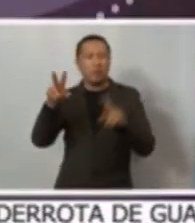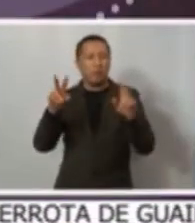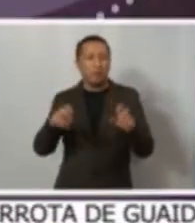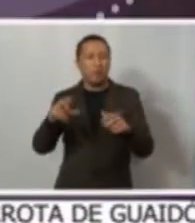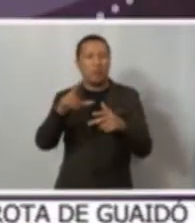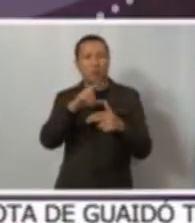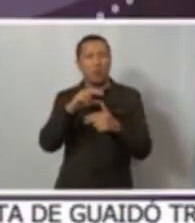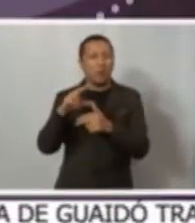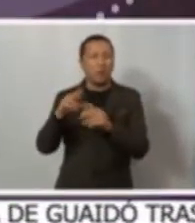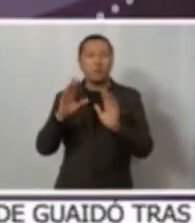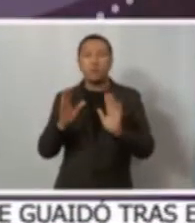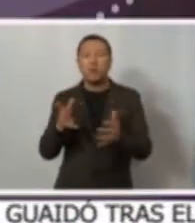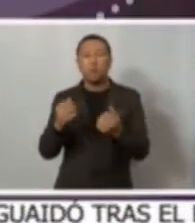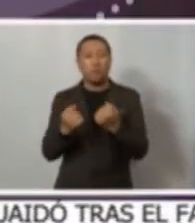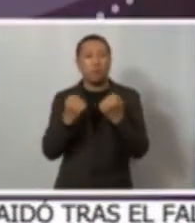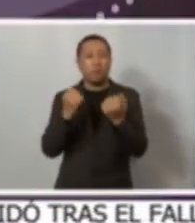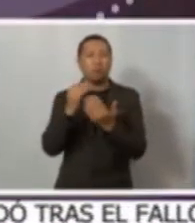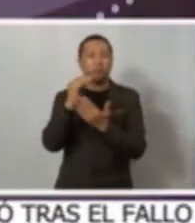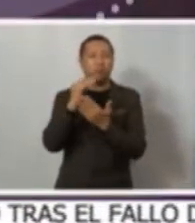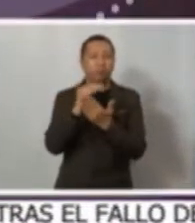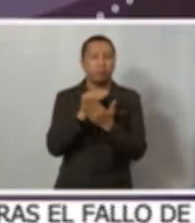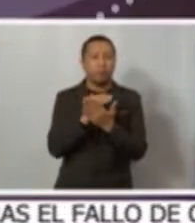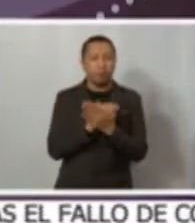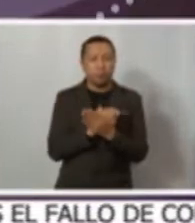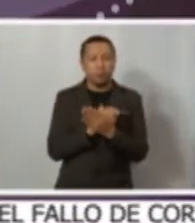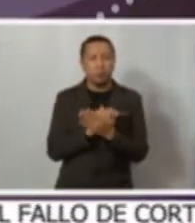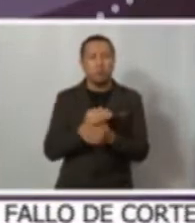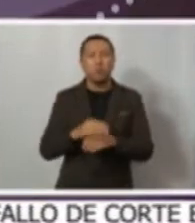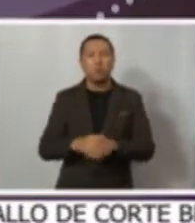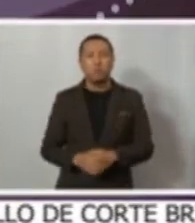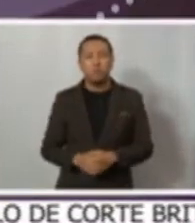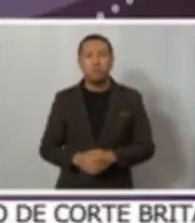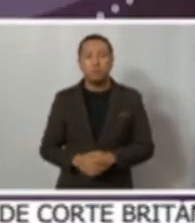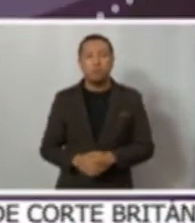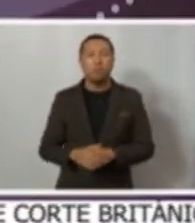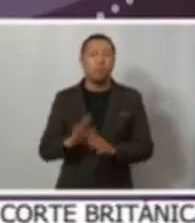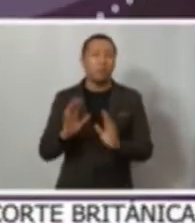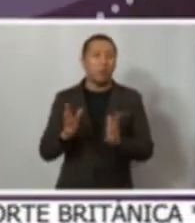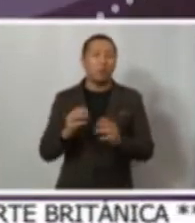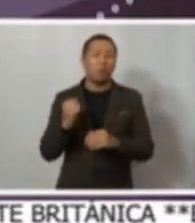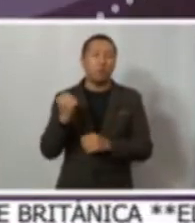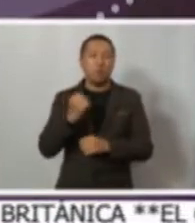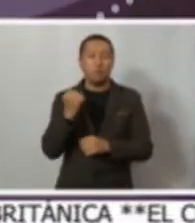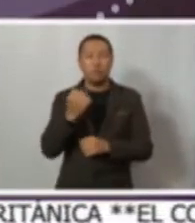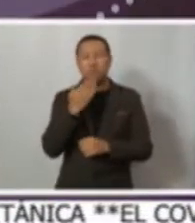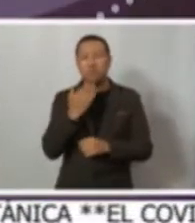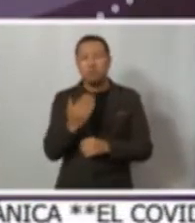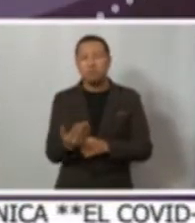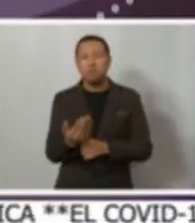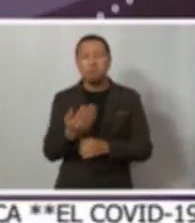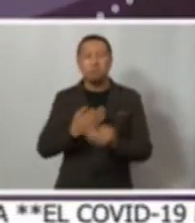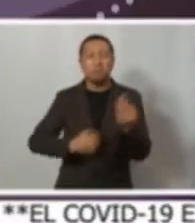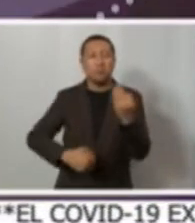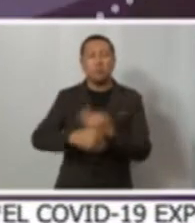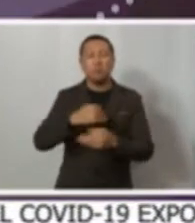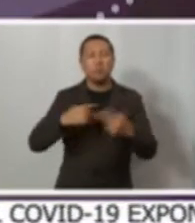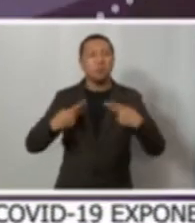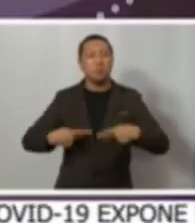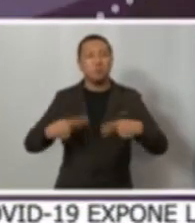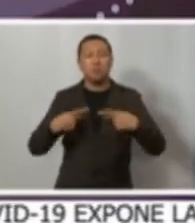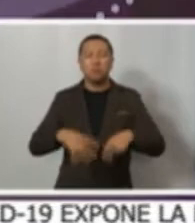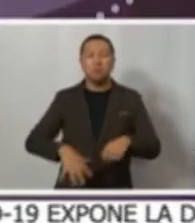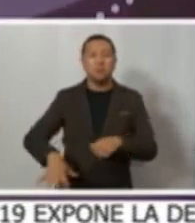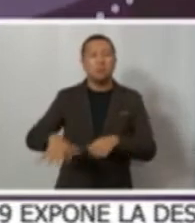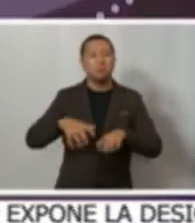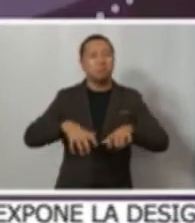sí ha disminuido la fuerza de este huracán Delta, afortunadamente para todos los quintanarroenses.